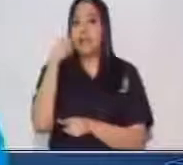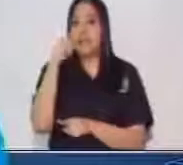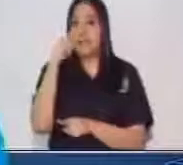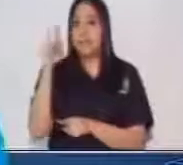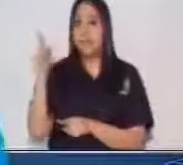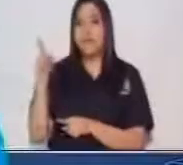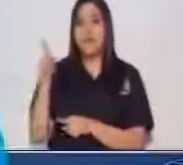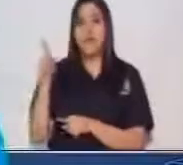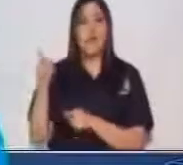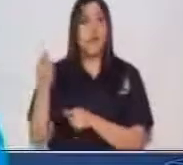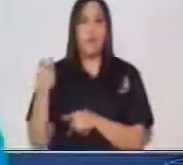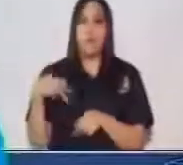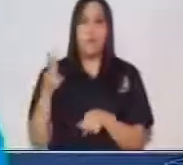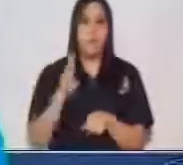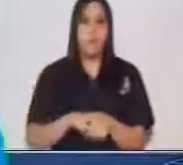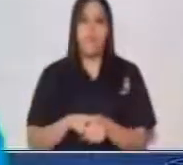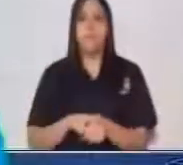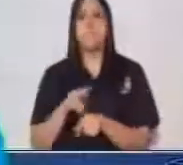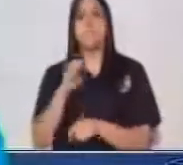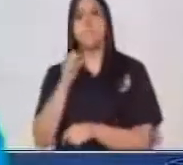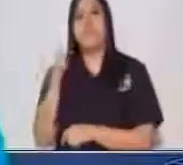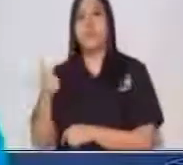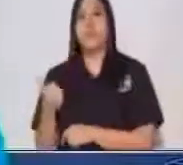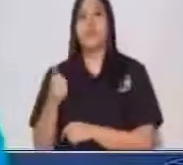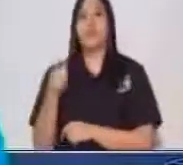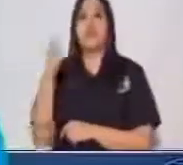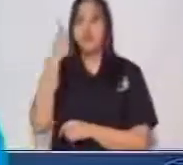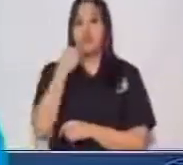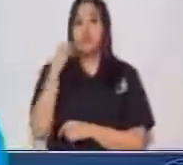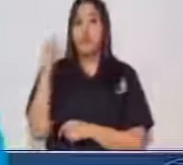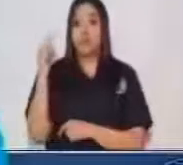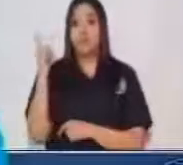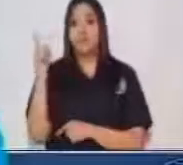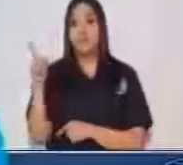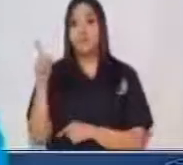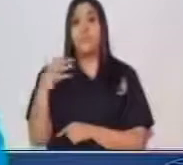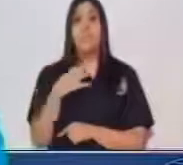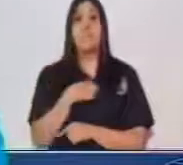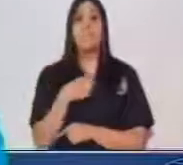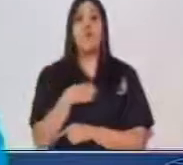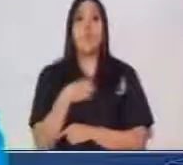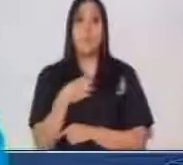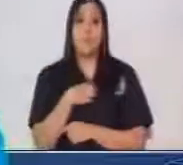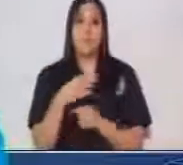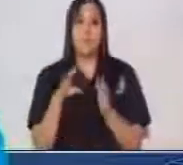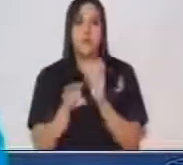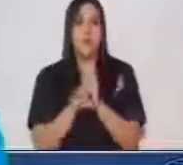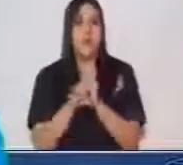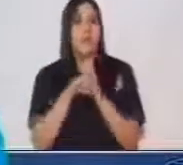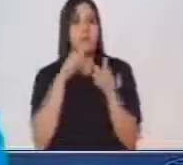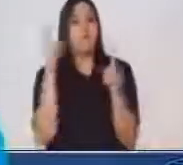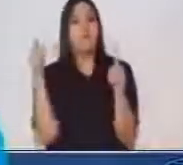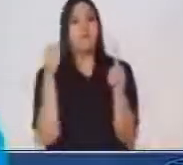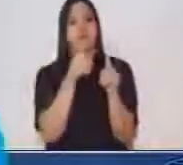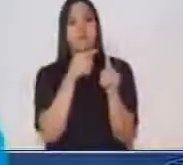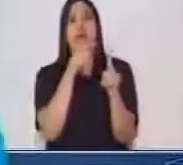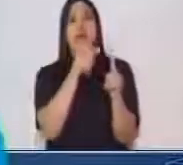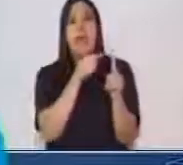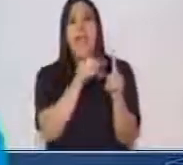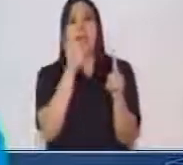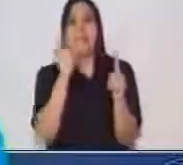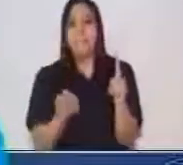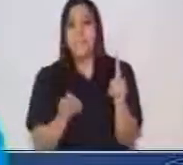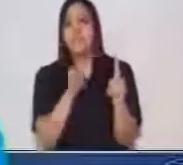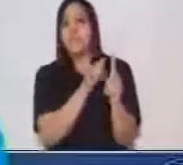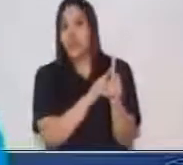bien, también tenemos los sustantivos propios, que ya son los que designan a una persona o objeto o animal ya con